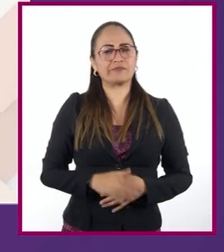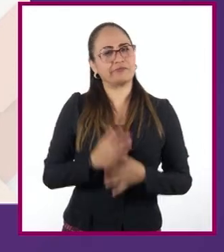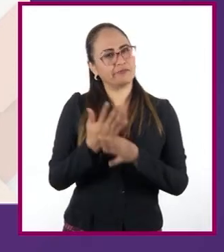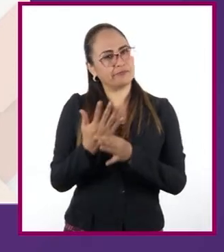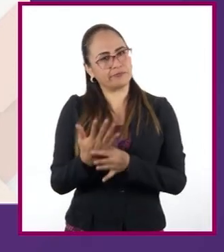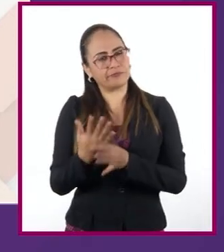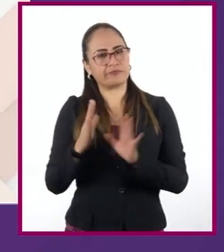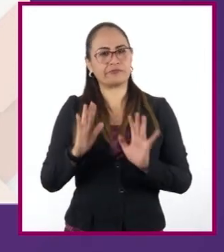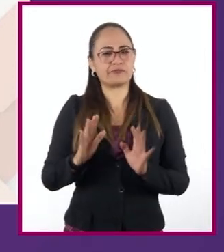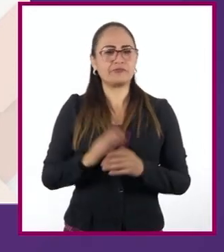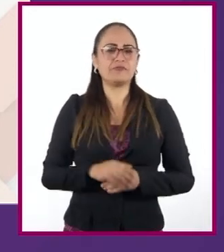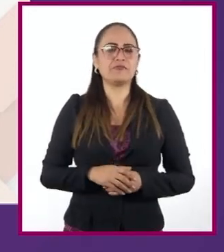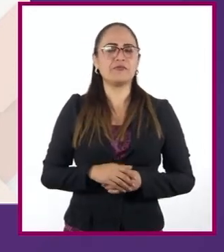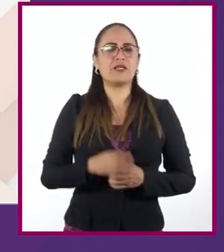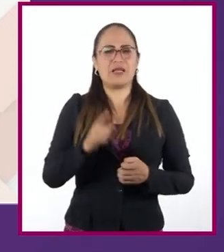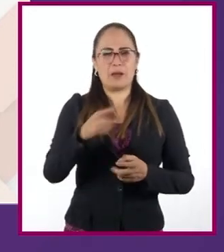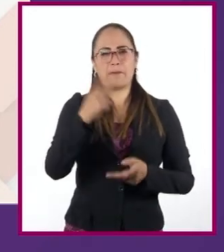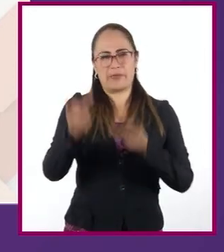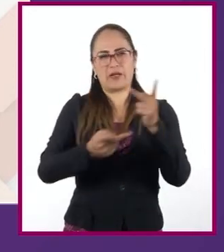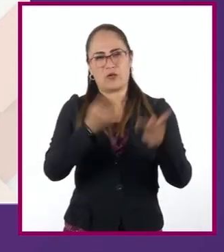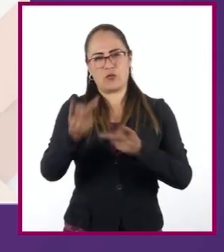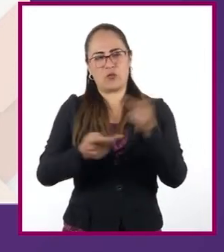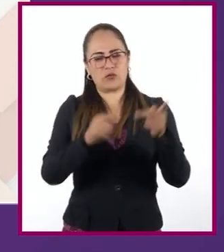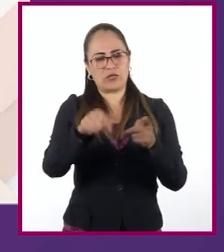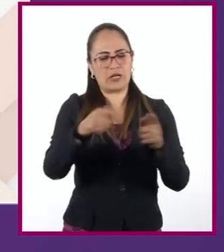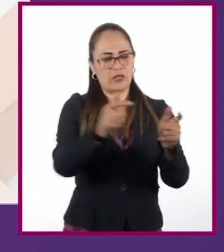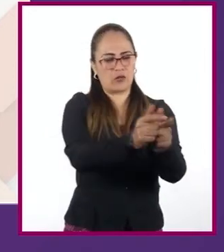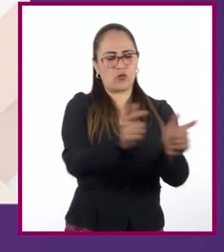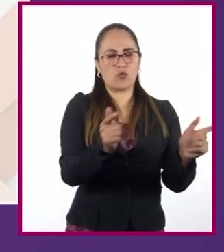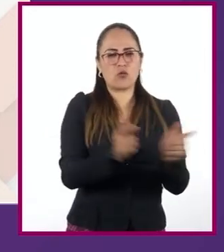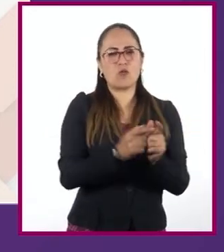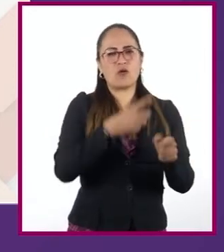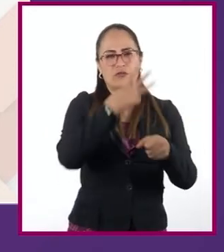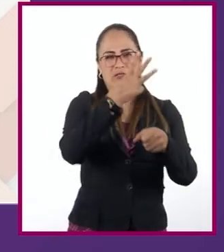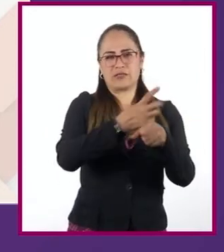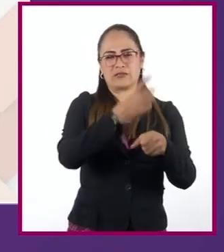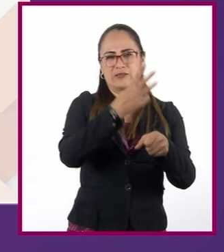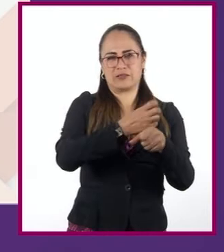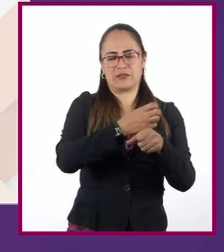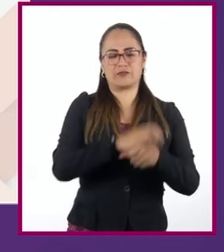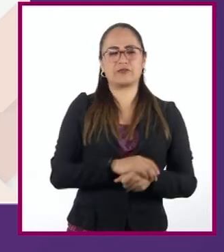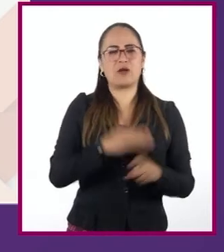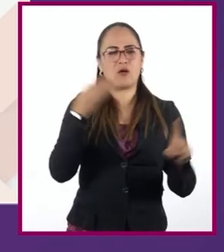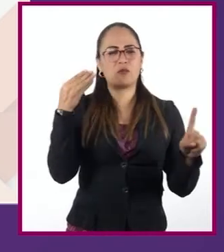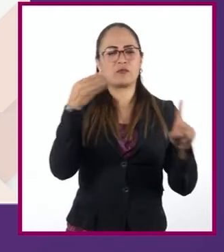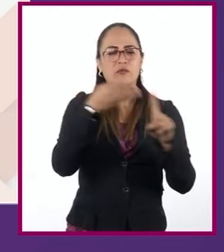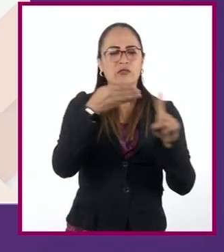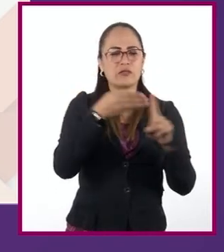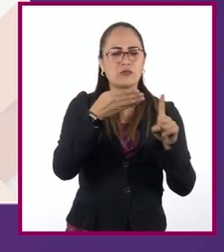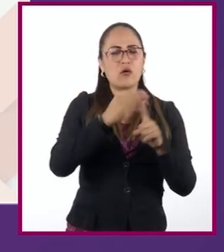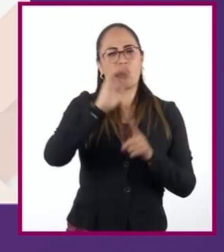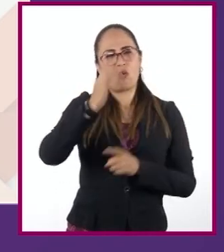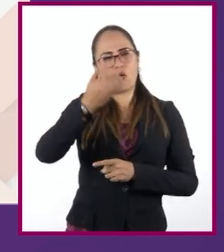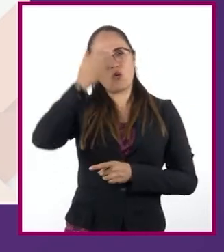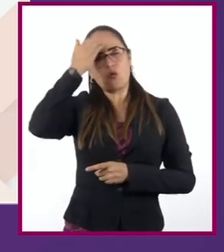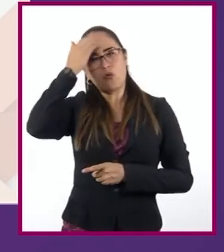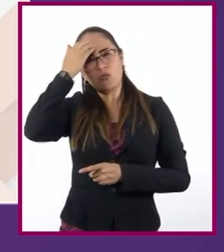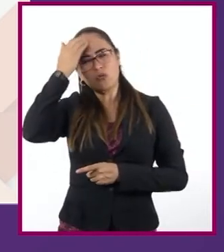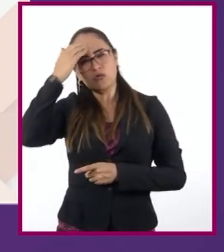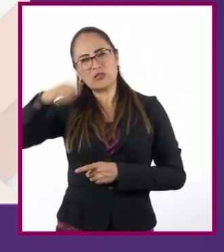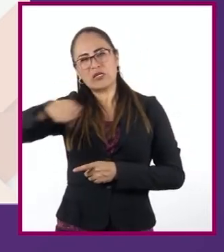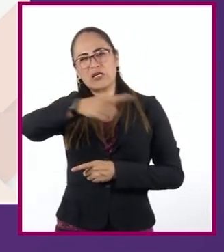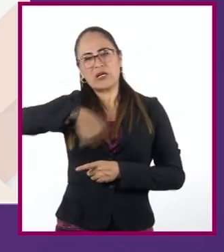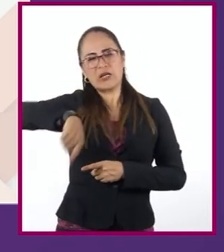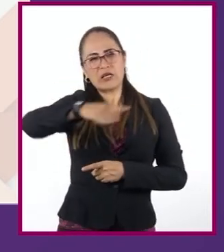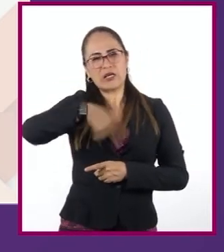Supongamos que realizaron esta encuesta en un grupo de tercer grado. El objetivo es conocer la forma en la que